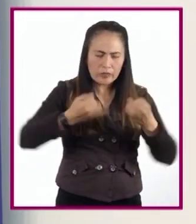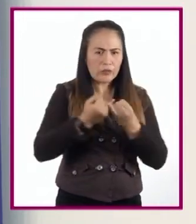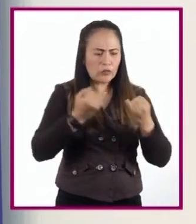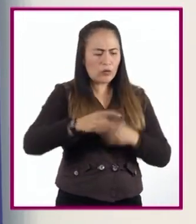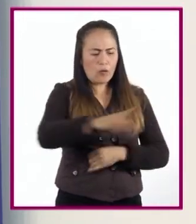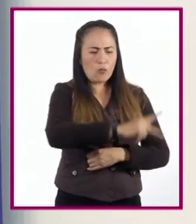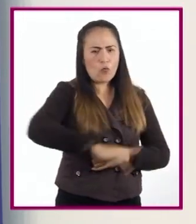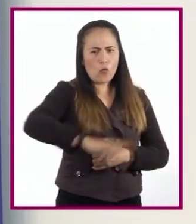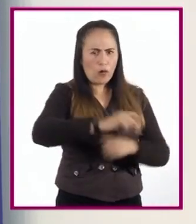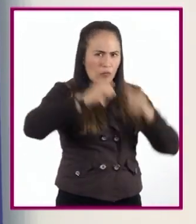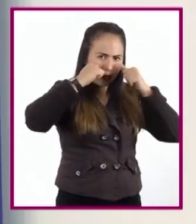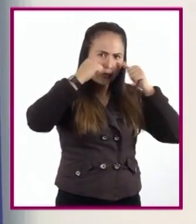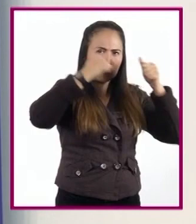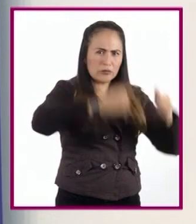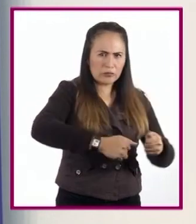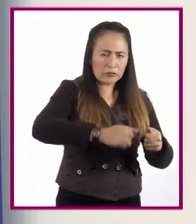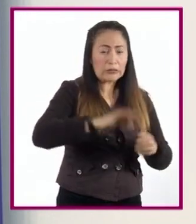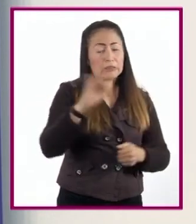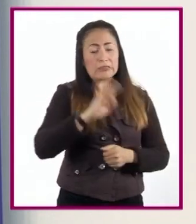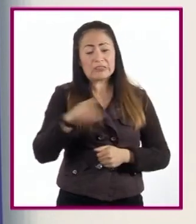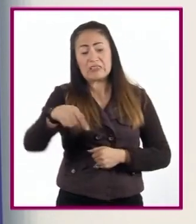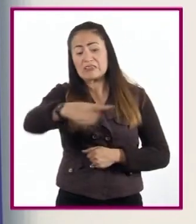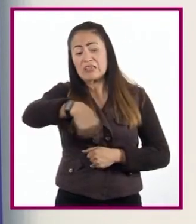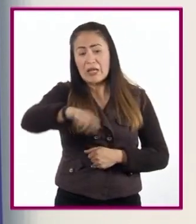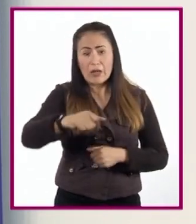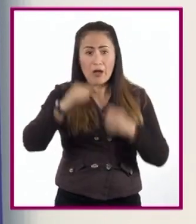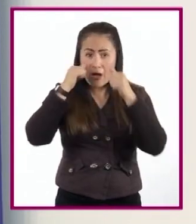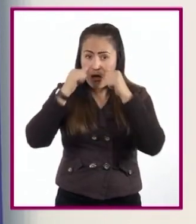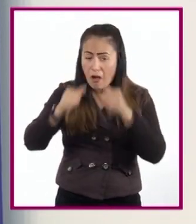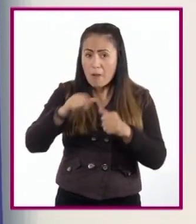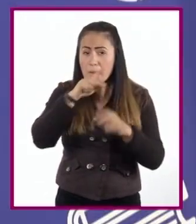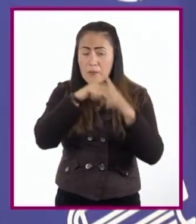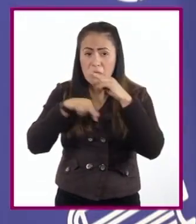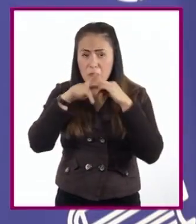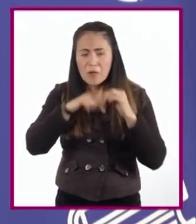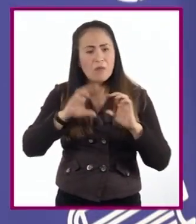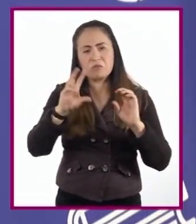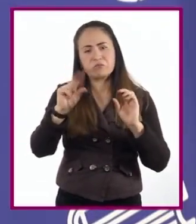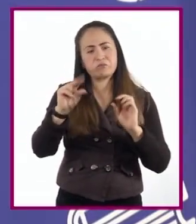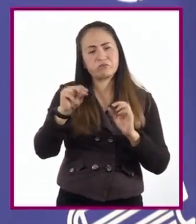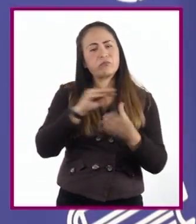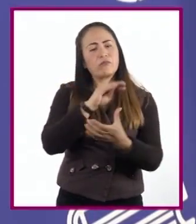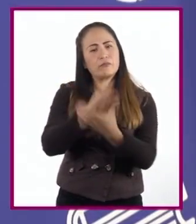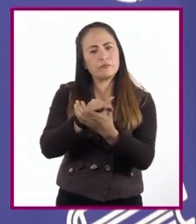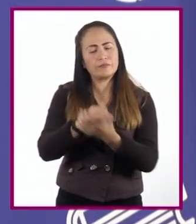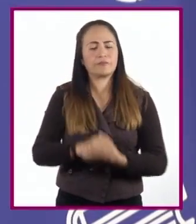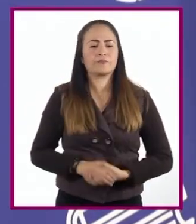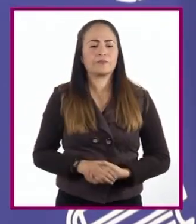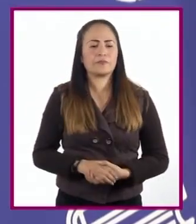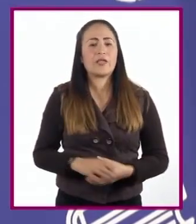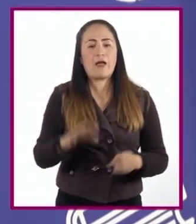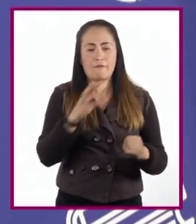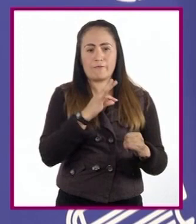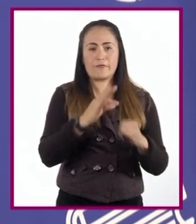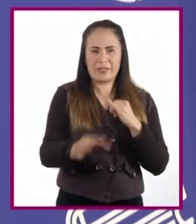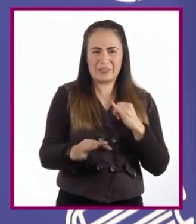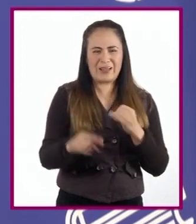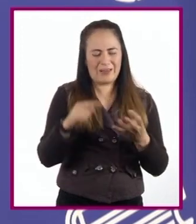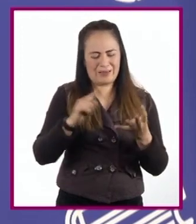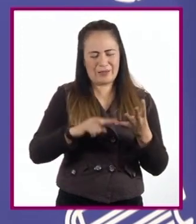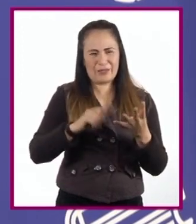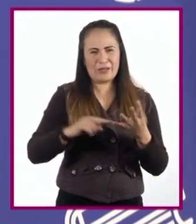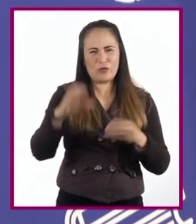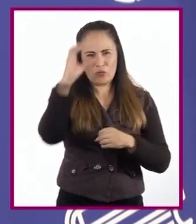pueblo, sin preocuparse por el destino de los otros Altepetl. Por último, los aspectos culturales, donde